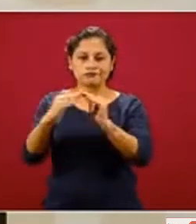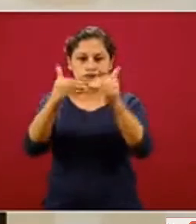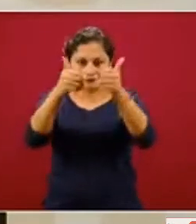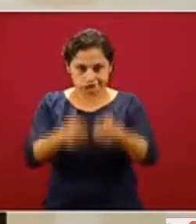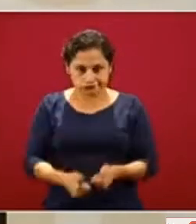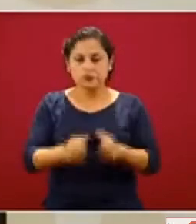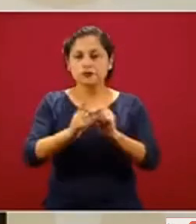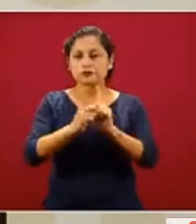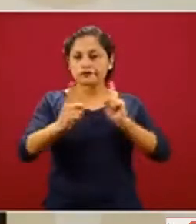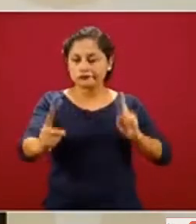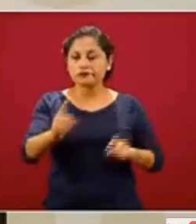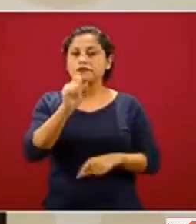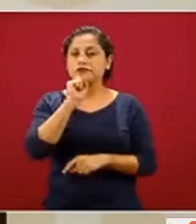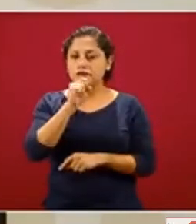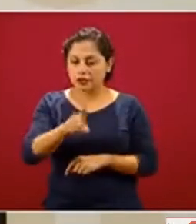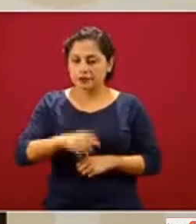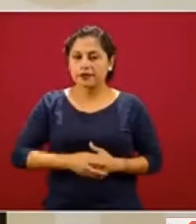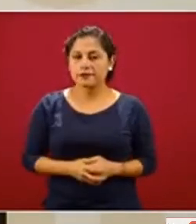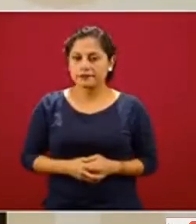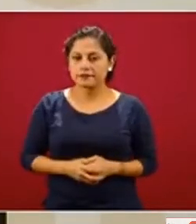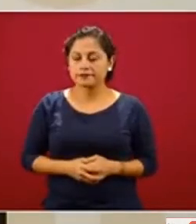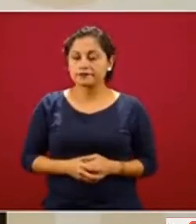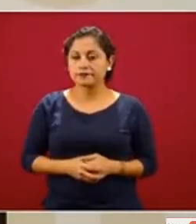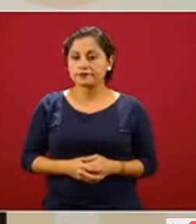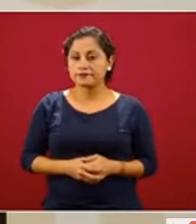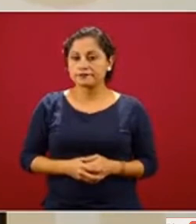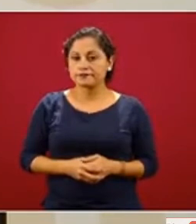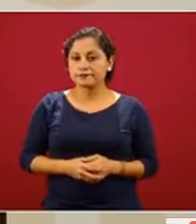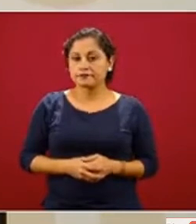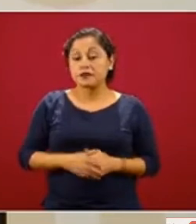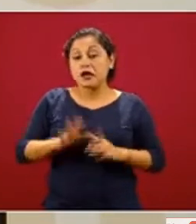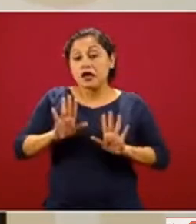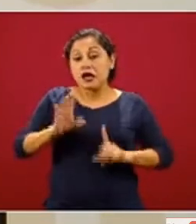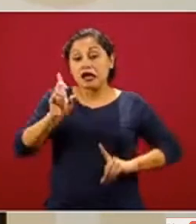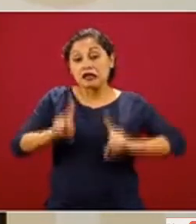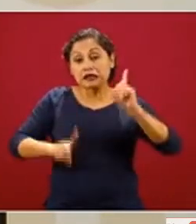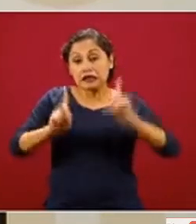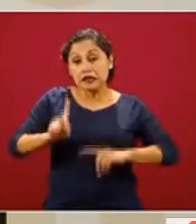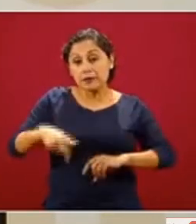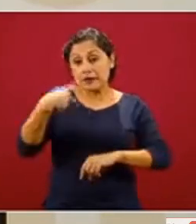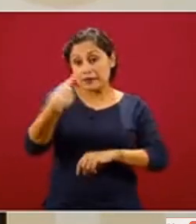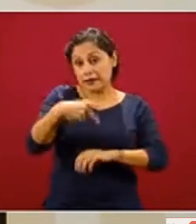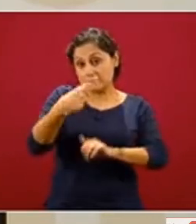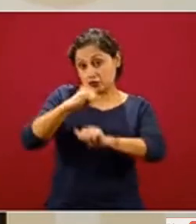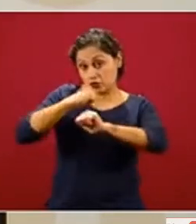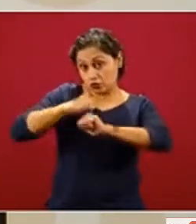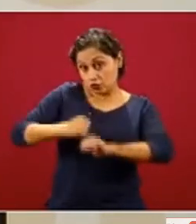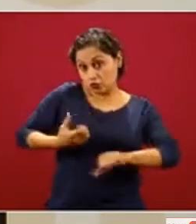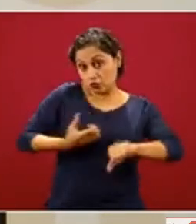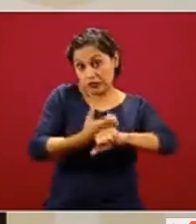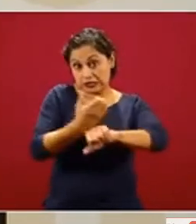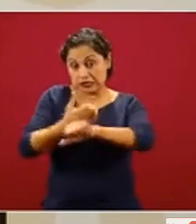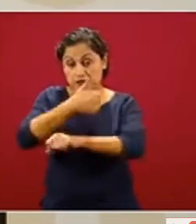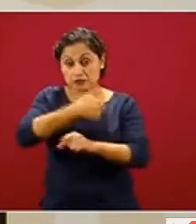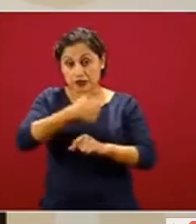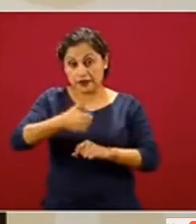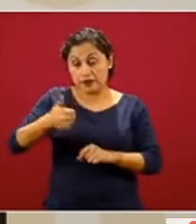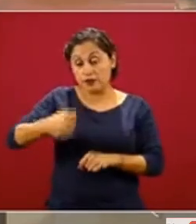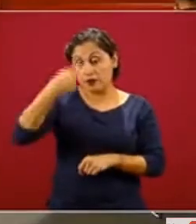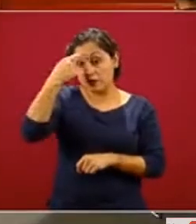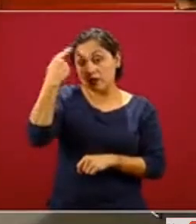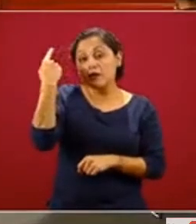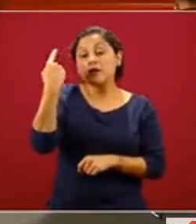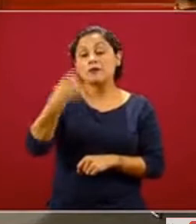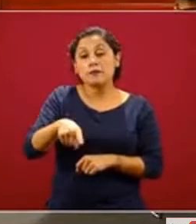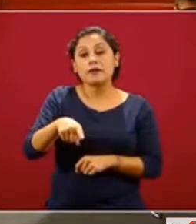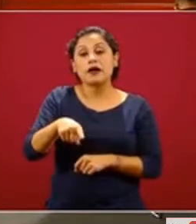en que escrupulosamente hagan o ejecuten las acciones administrativas que corresponda para que no abran